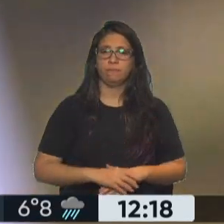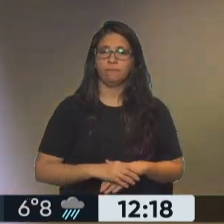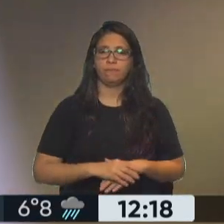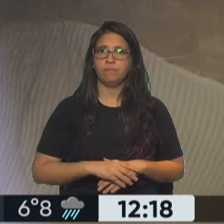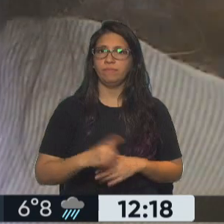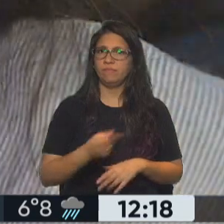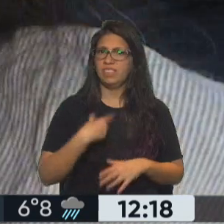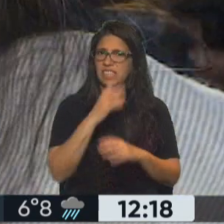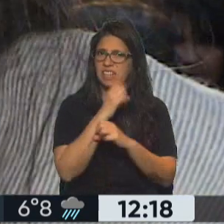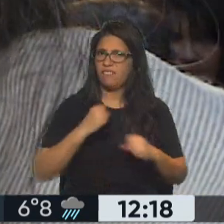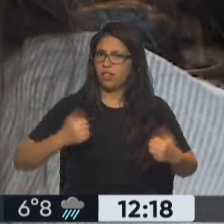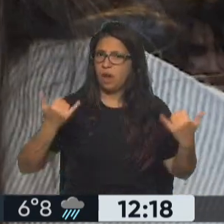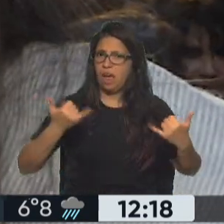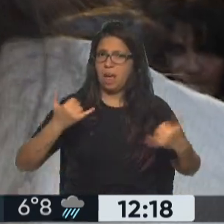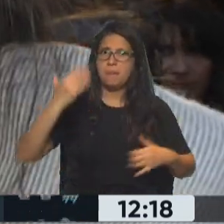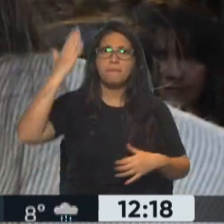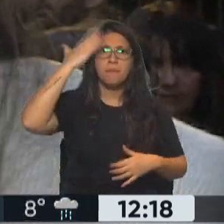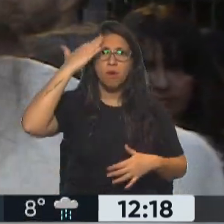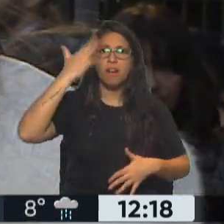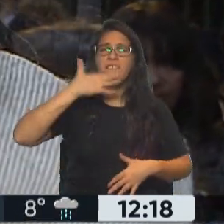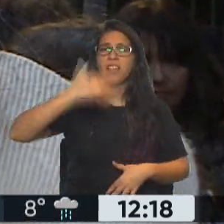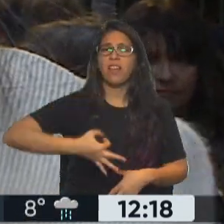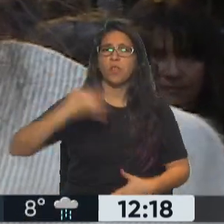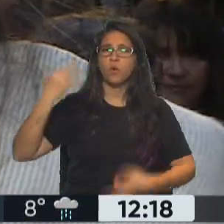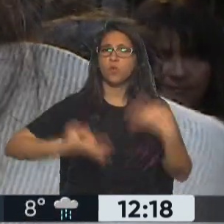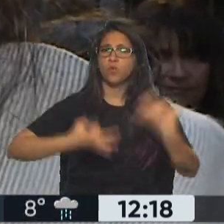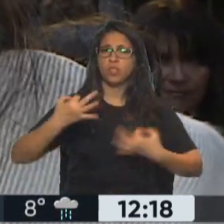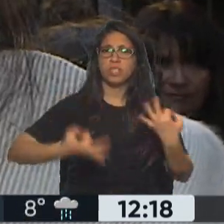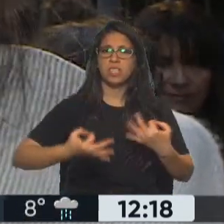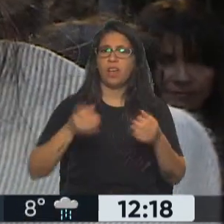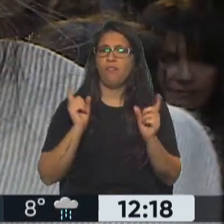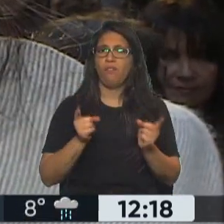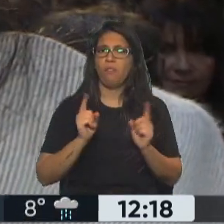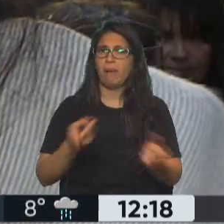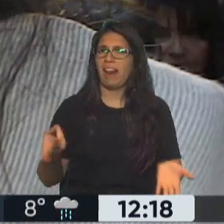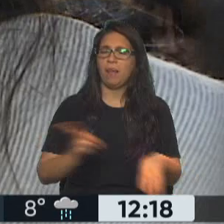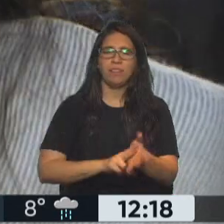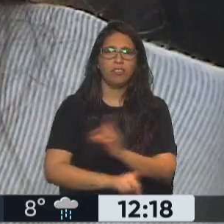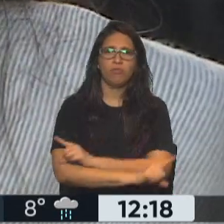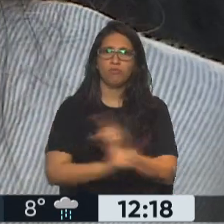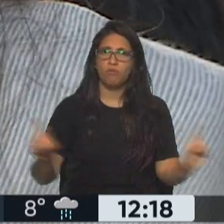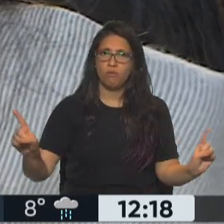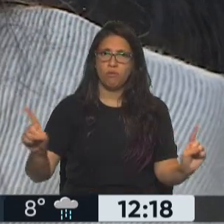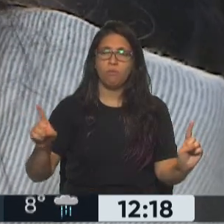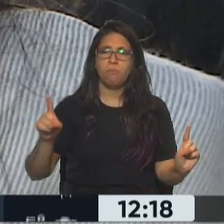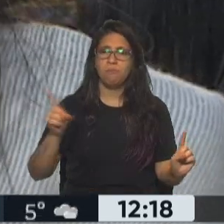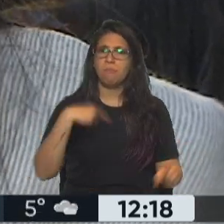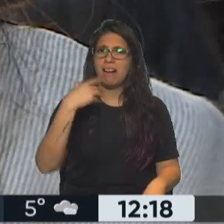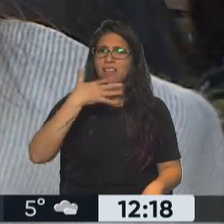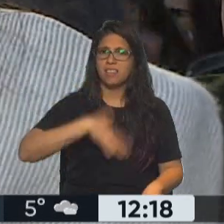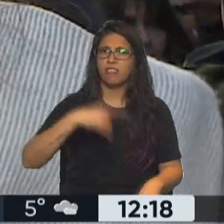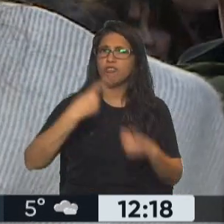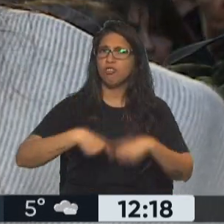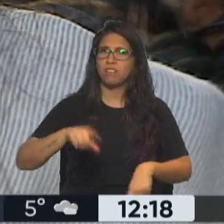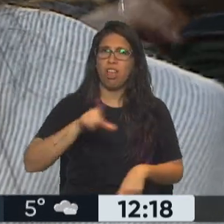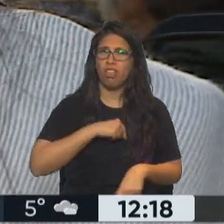los desafíos que tenemos, memoria, verdad, justicia para la no repetición, para entender que hay hechos dolorosos